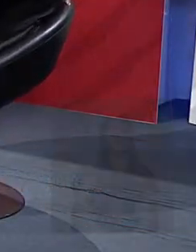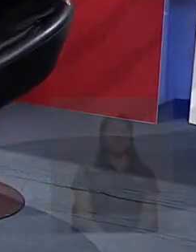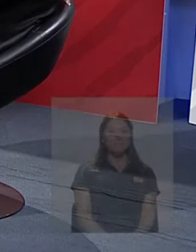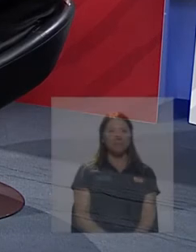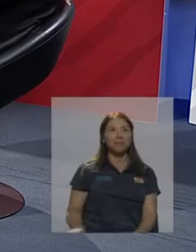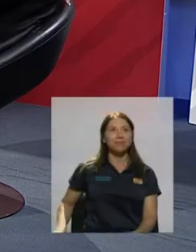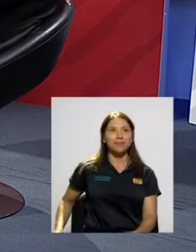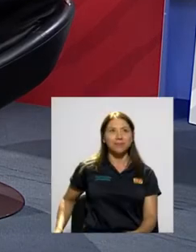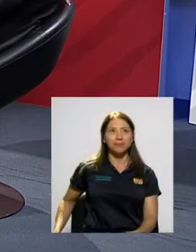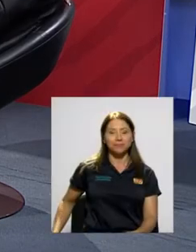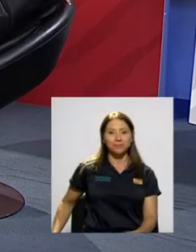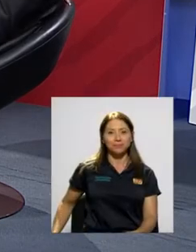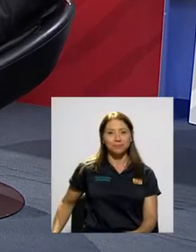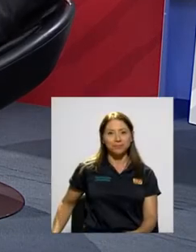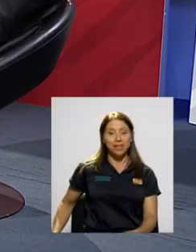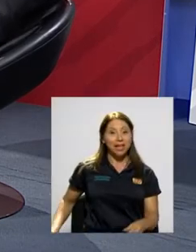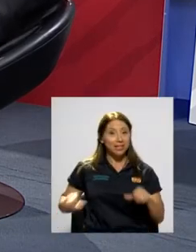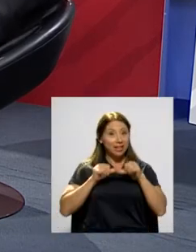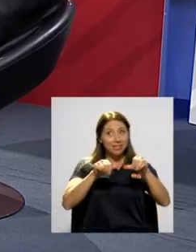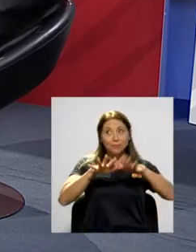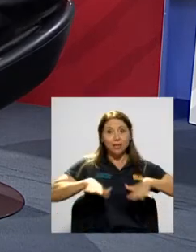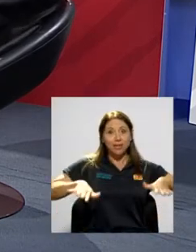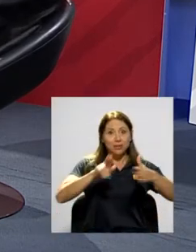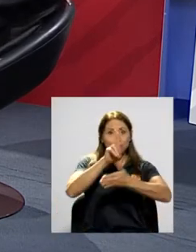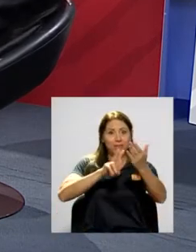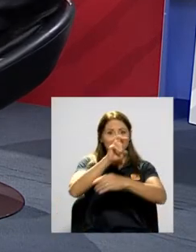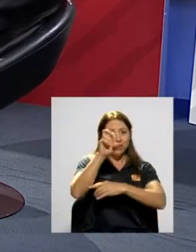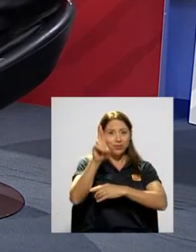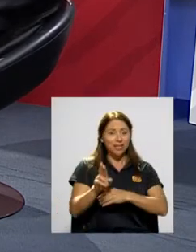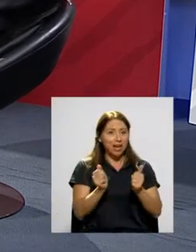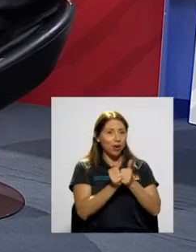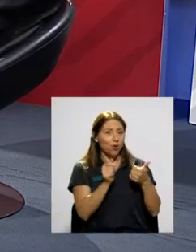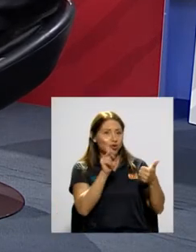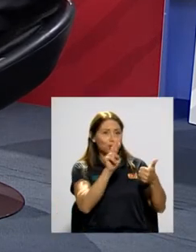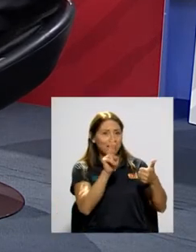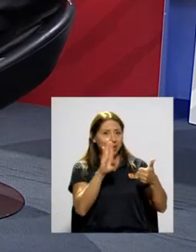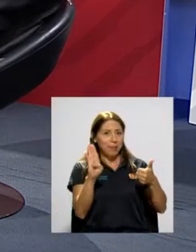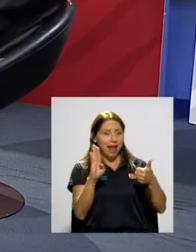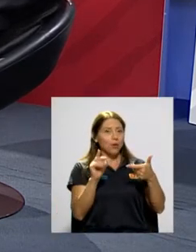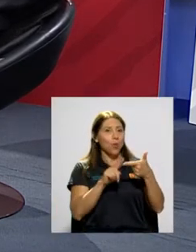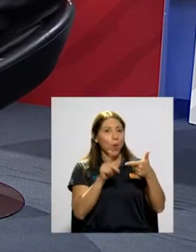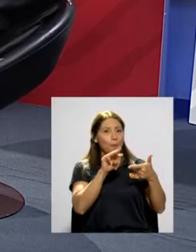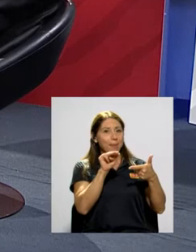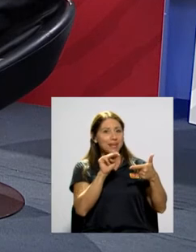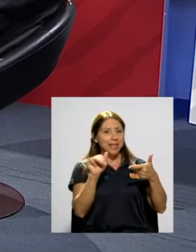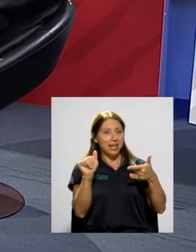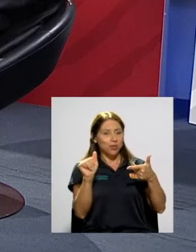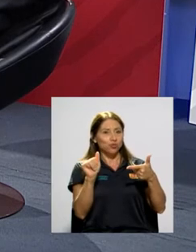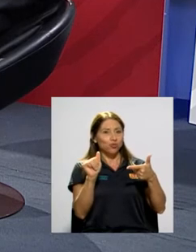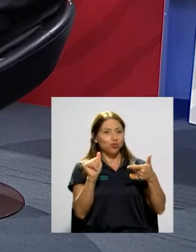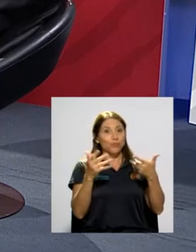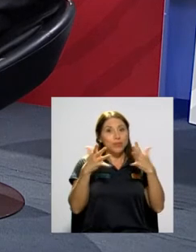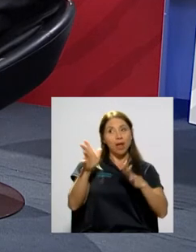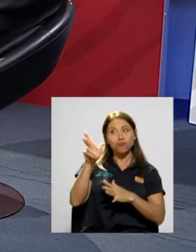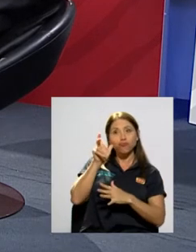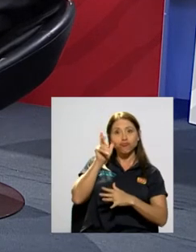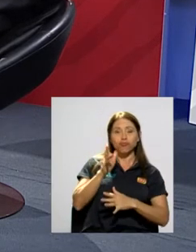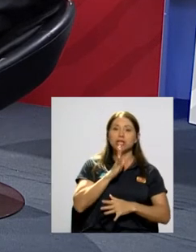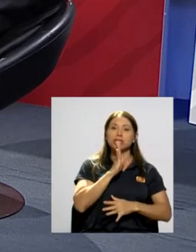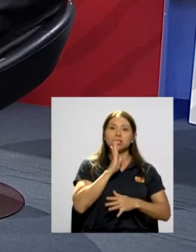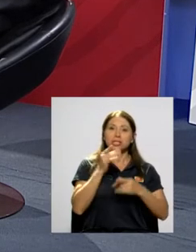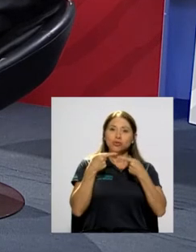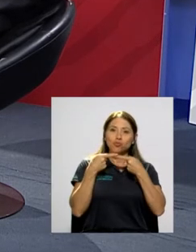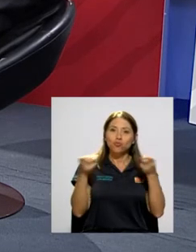Regresamos al estudio de Canal Universidad de Costa Rica con don Randall Blanco y Marcia Aguiluz después del discurso del presidente